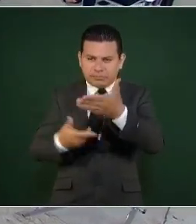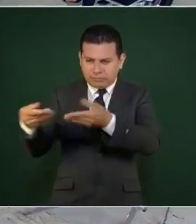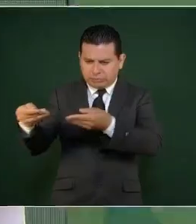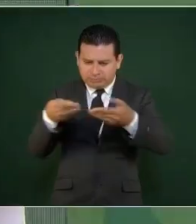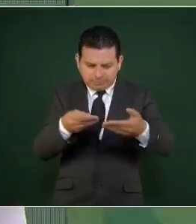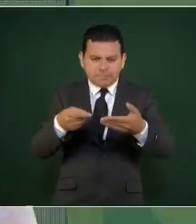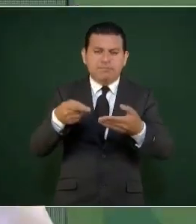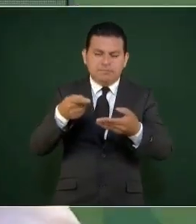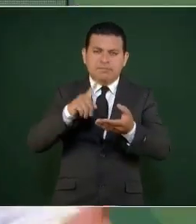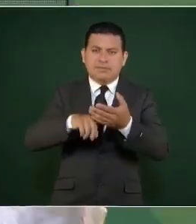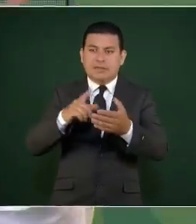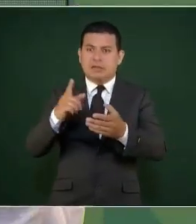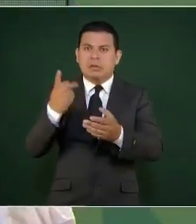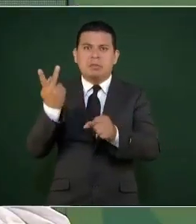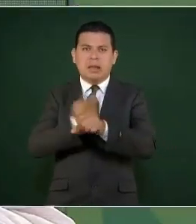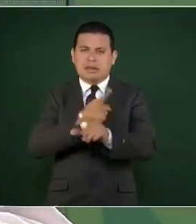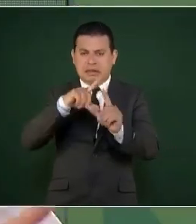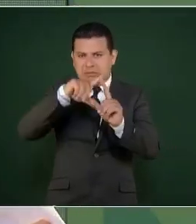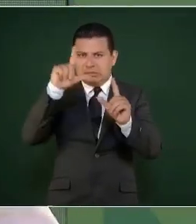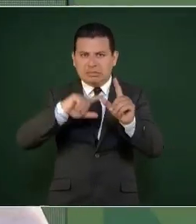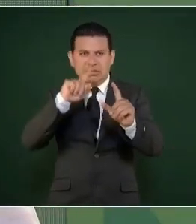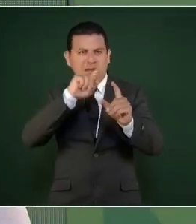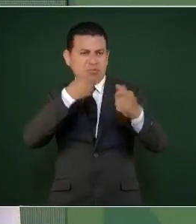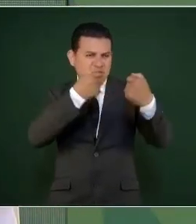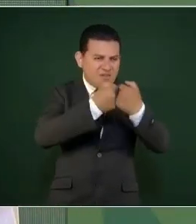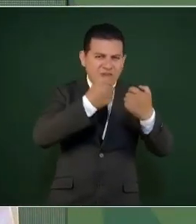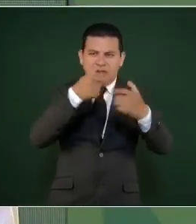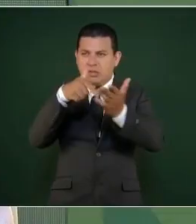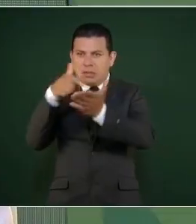de lo sucedido en el país,